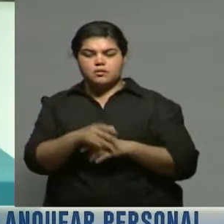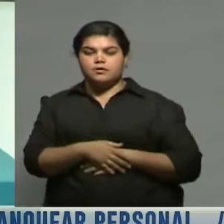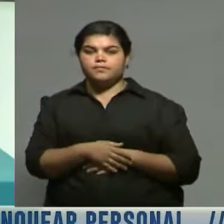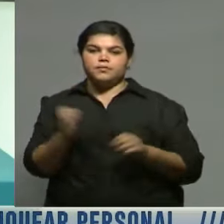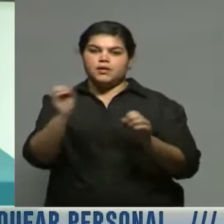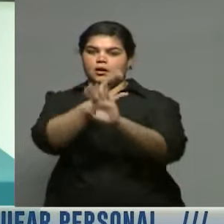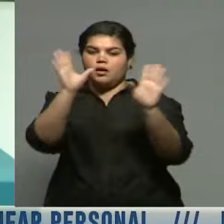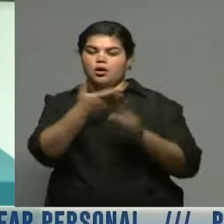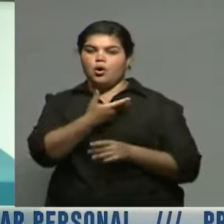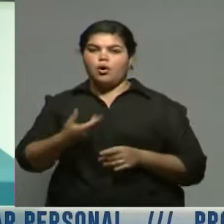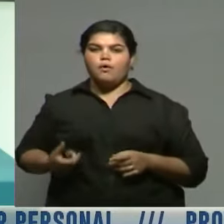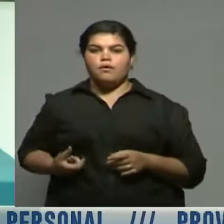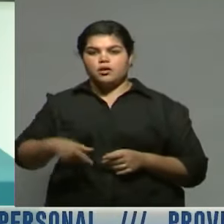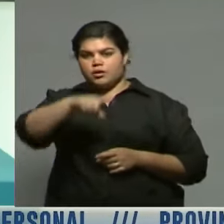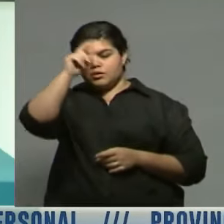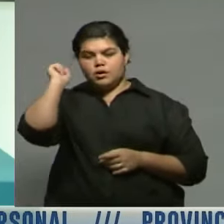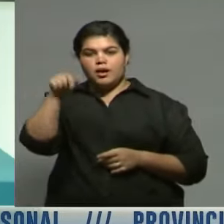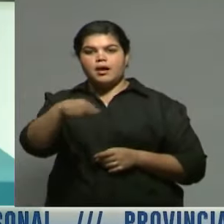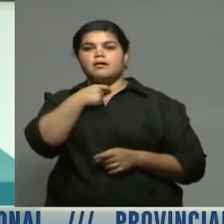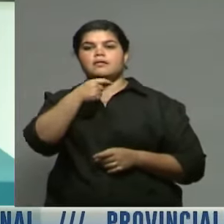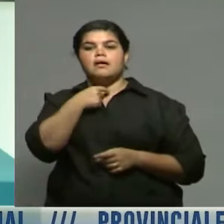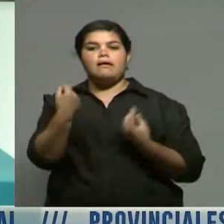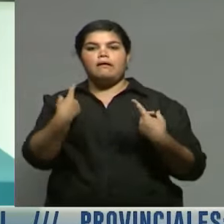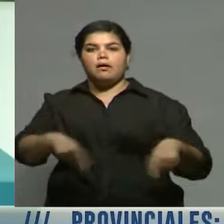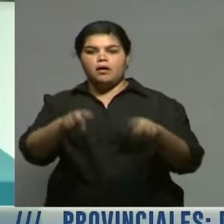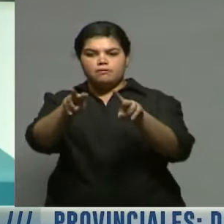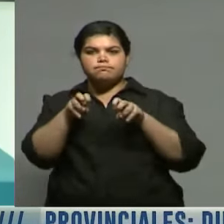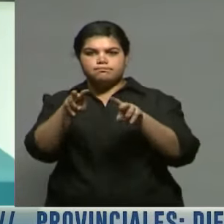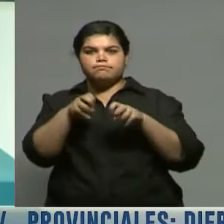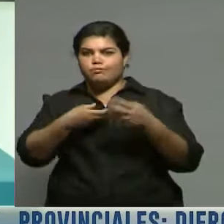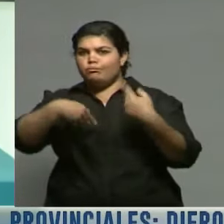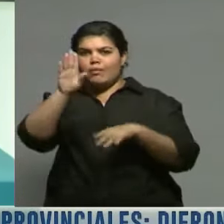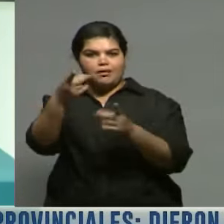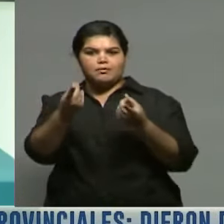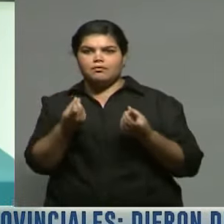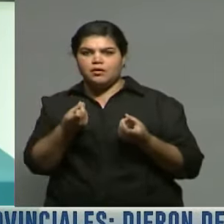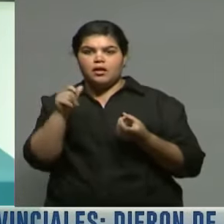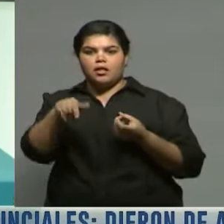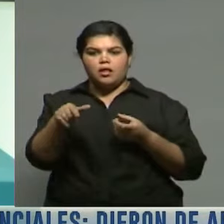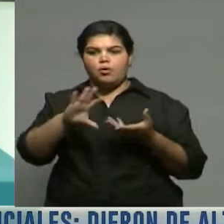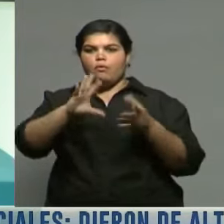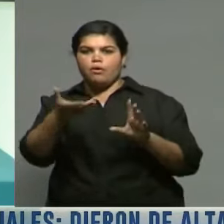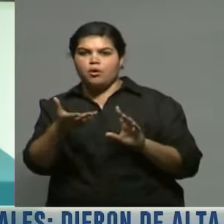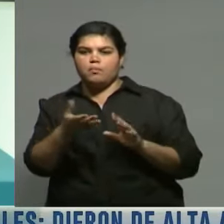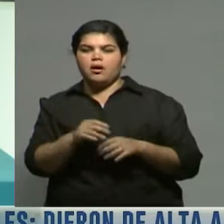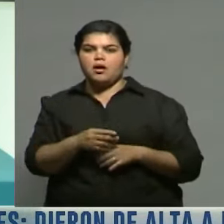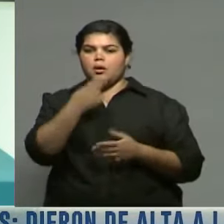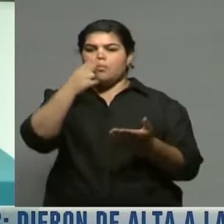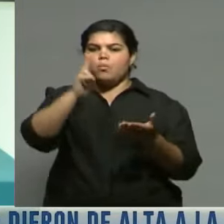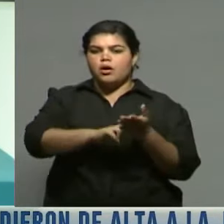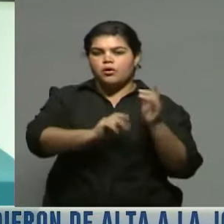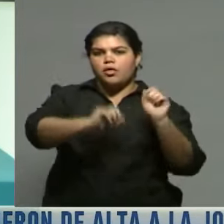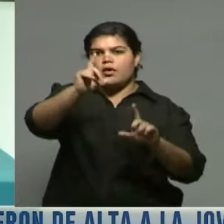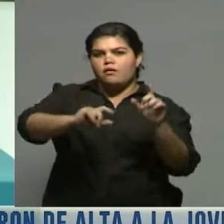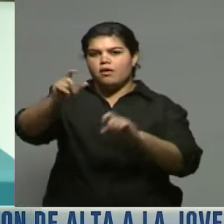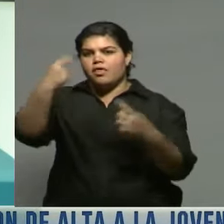gobierno nacional con esta reforma tributaria lo que quiere es más recaudación y ha intentado desde algún punto de vista ir distribuyendo los niveles de impuestos en